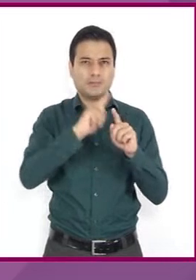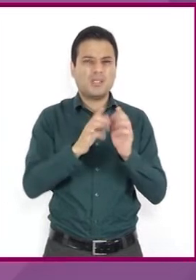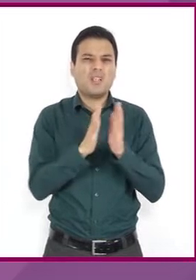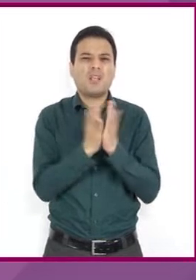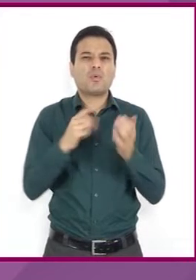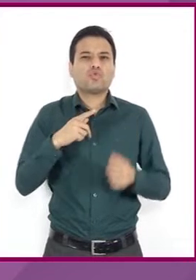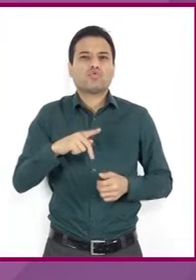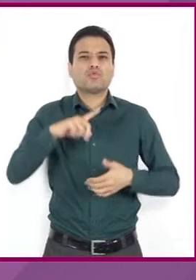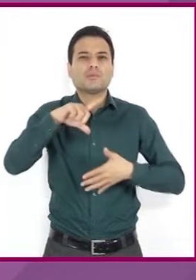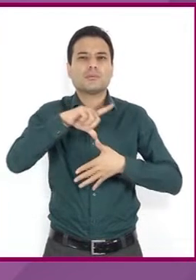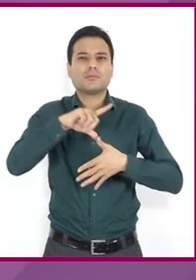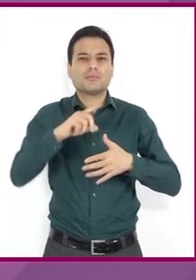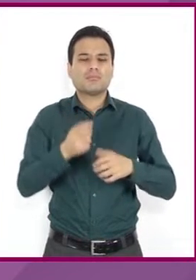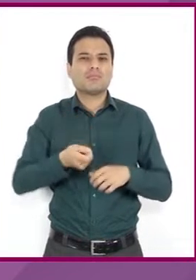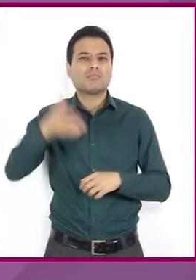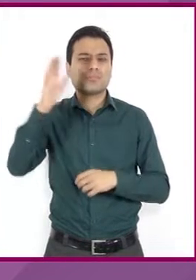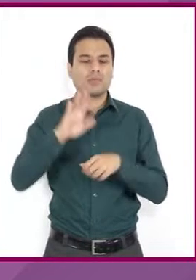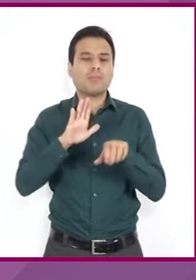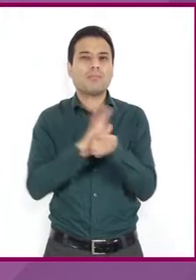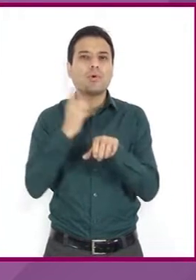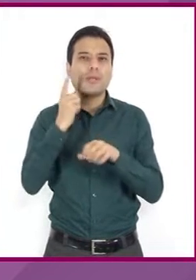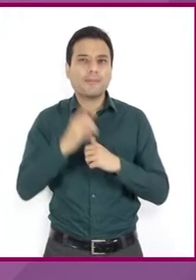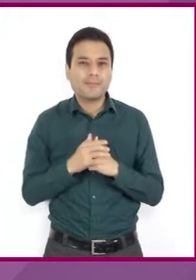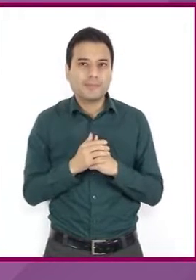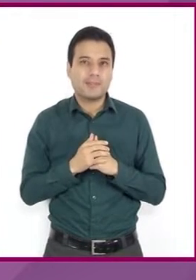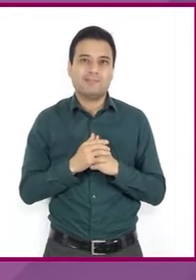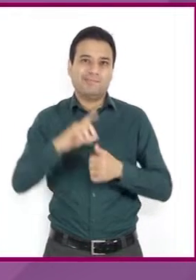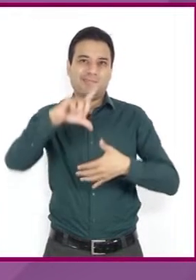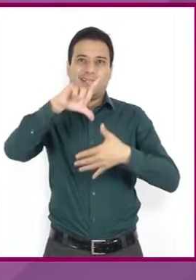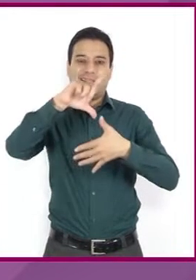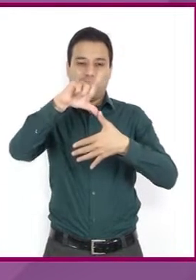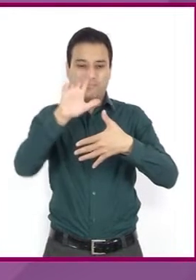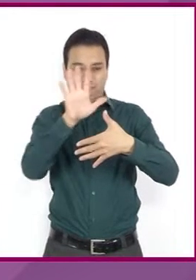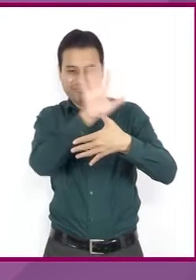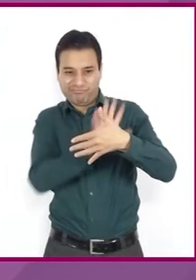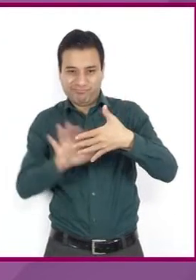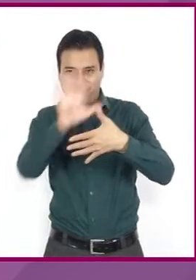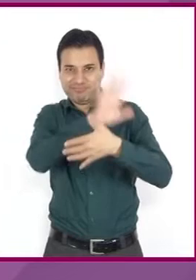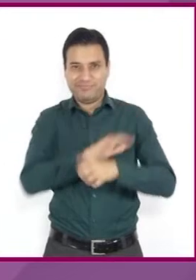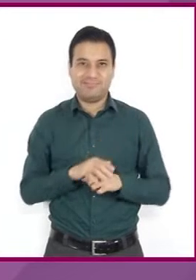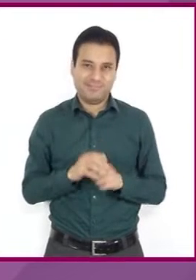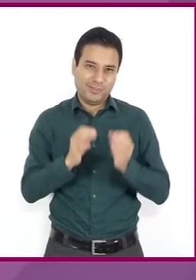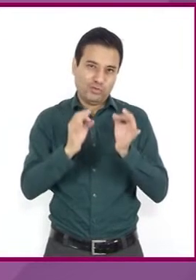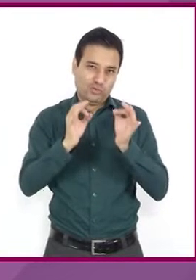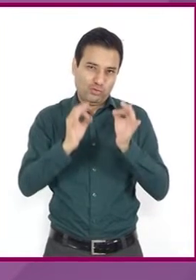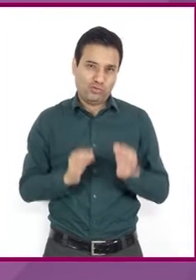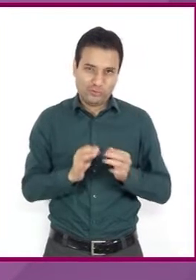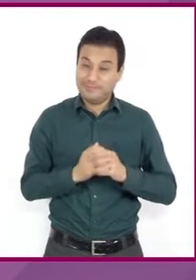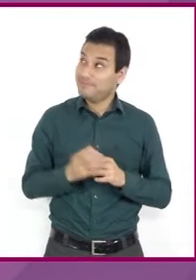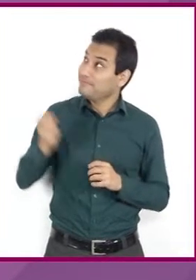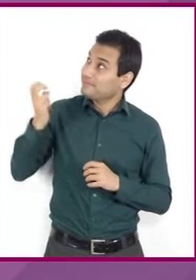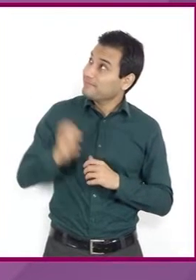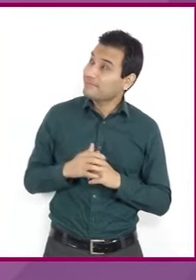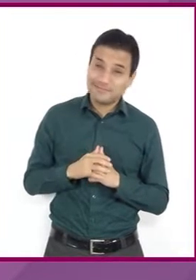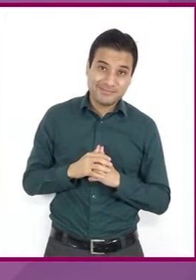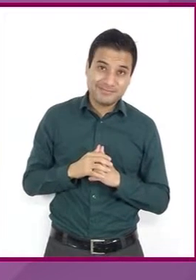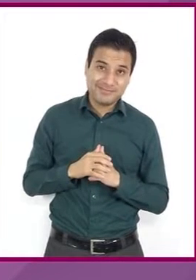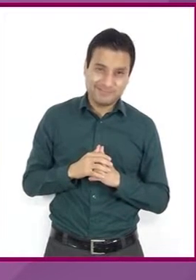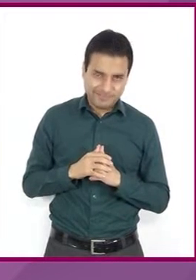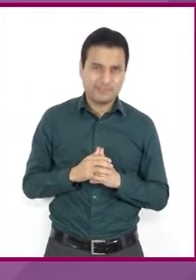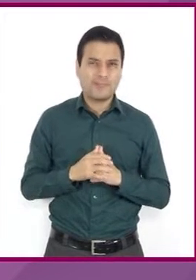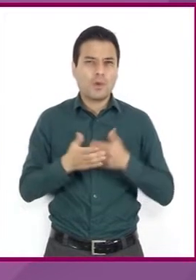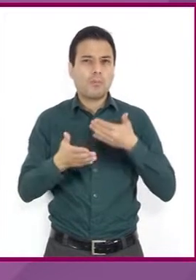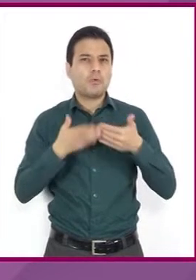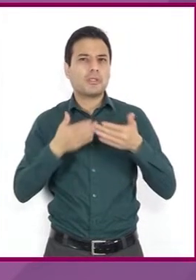latinoamericana? Porque se ha desarrollado en una misma región geográfica, que es América Latina, y